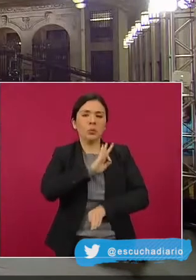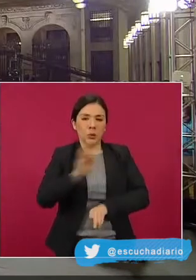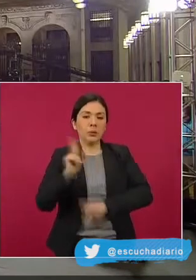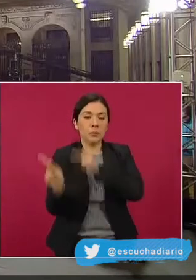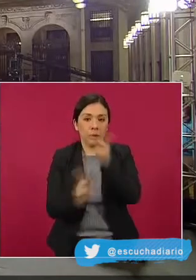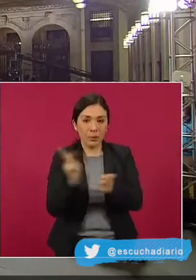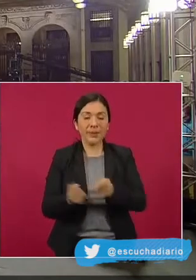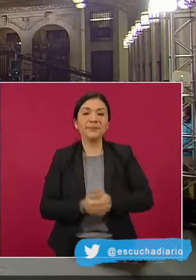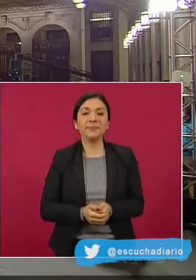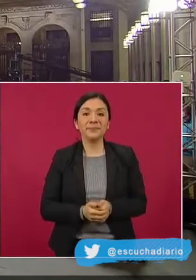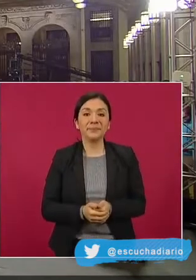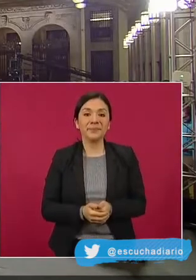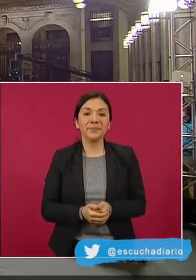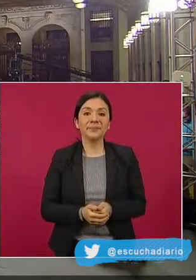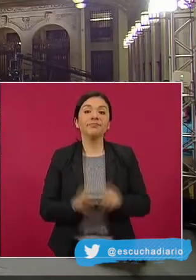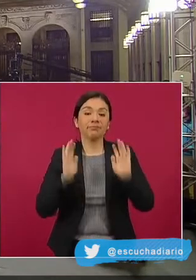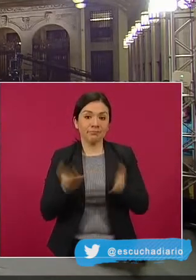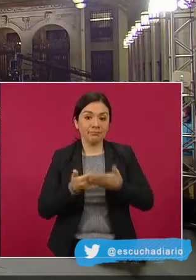el INE.